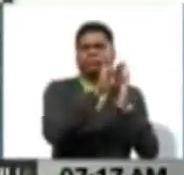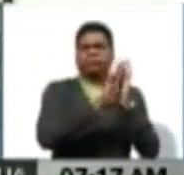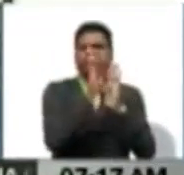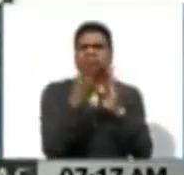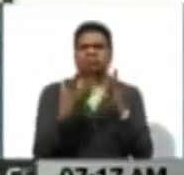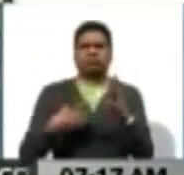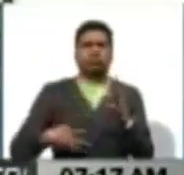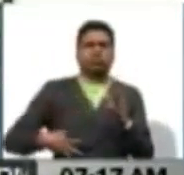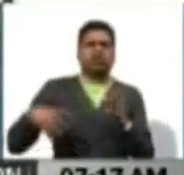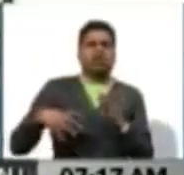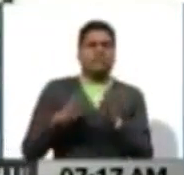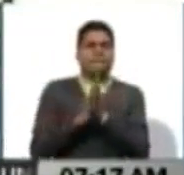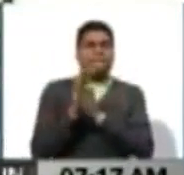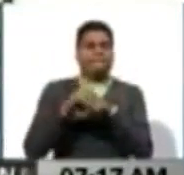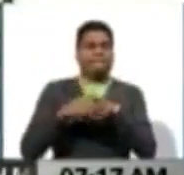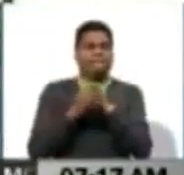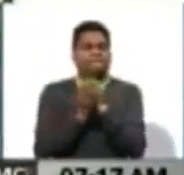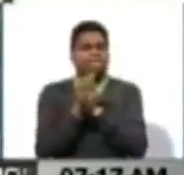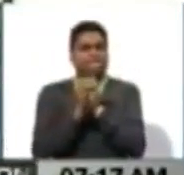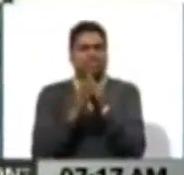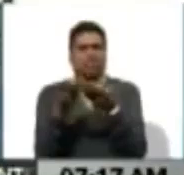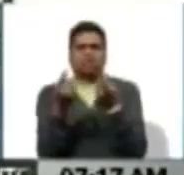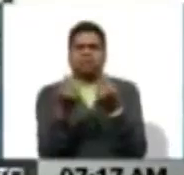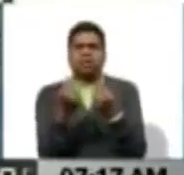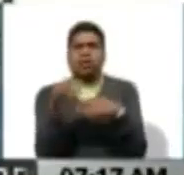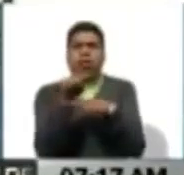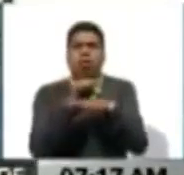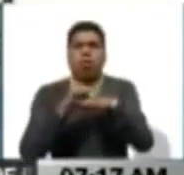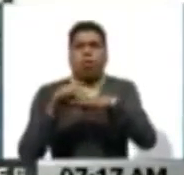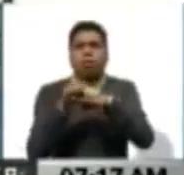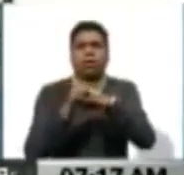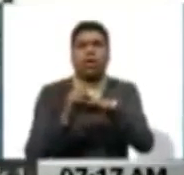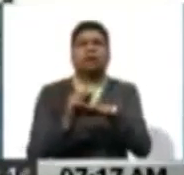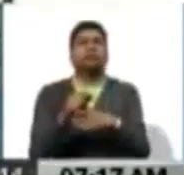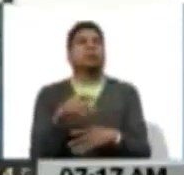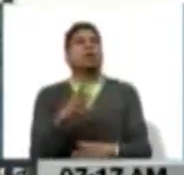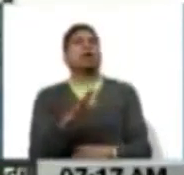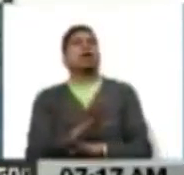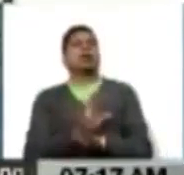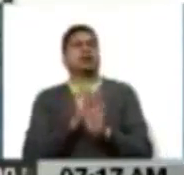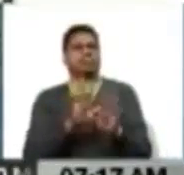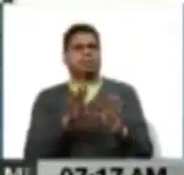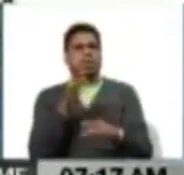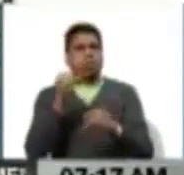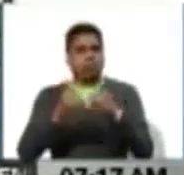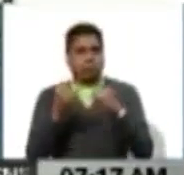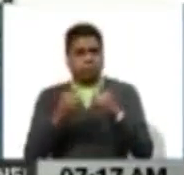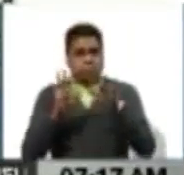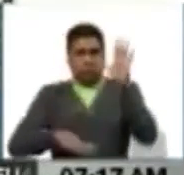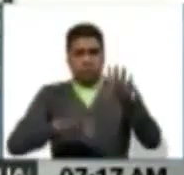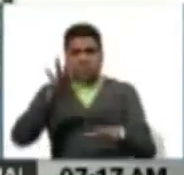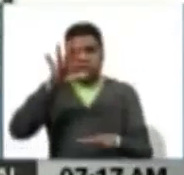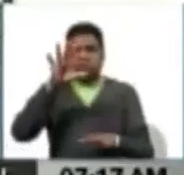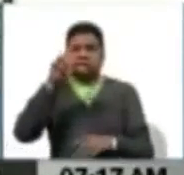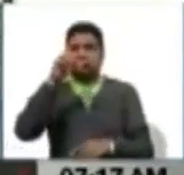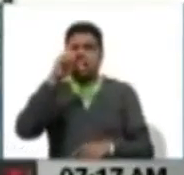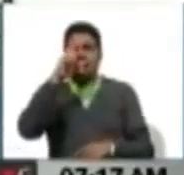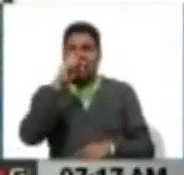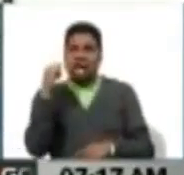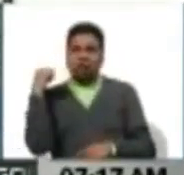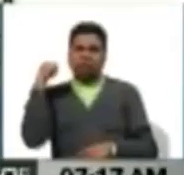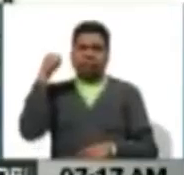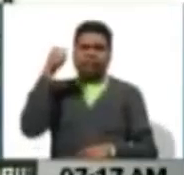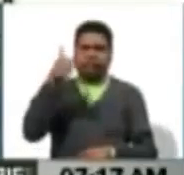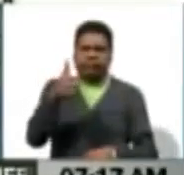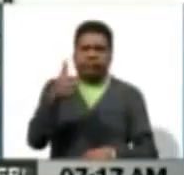del dinero del Estado. Y para muestra está que los últimos 15 años son los años donde más se ha diversificado